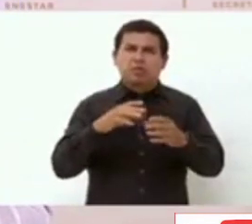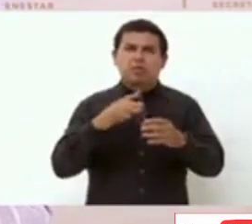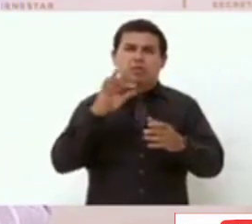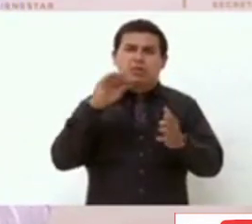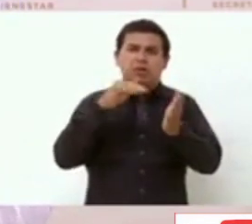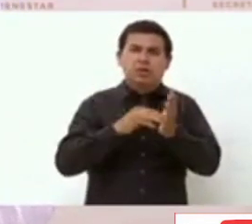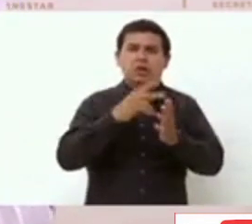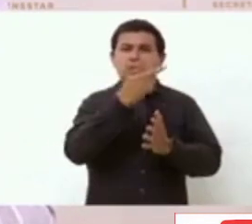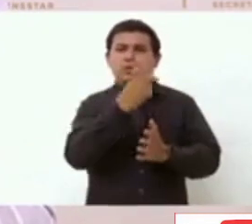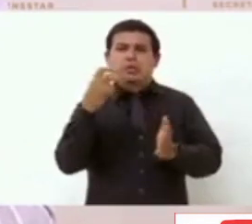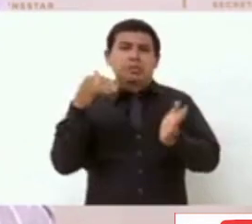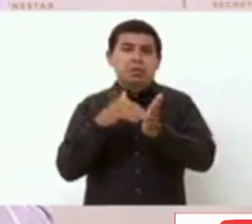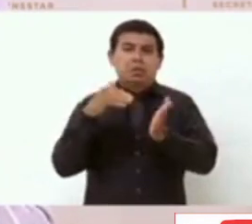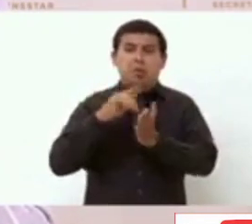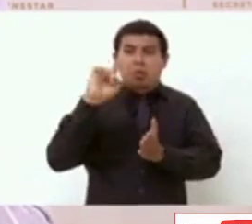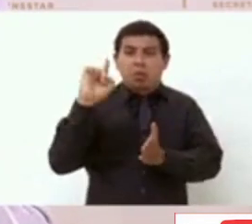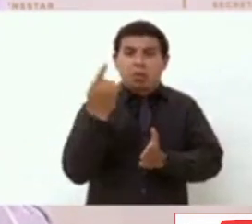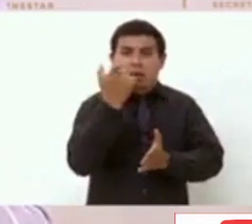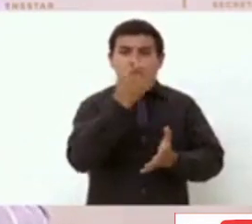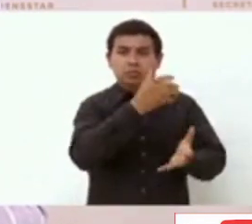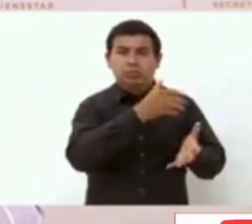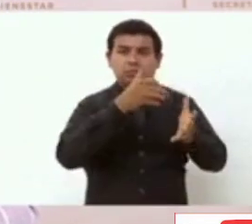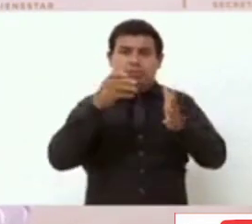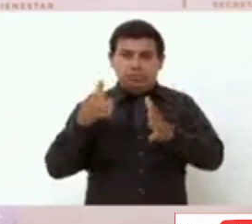40.500 millones de dólares.